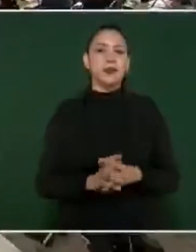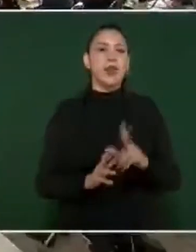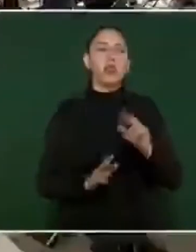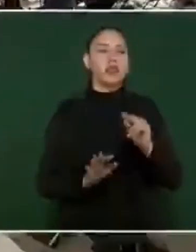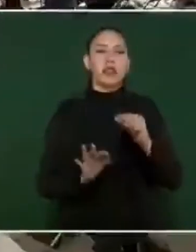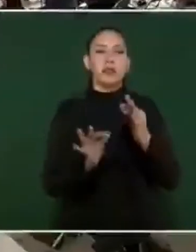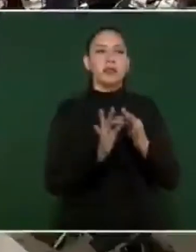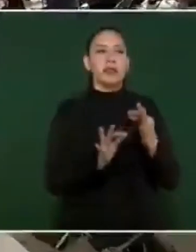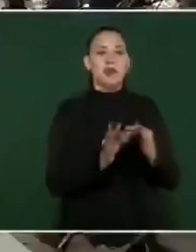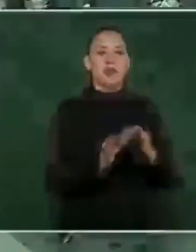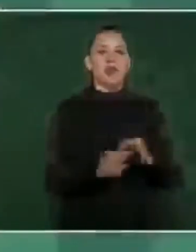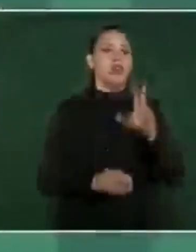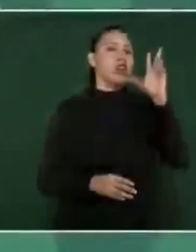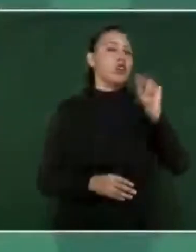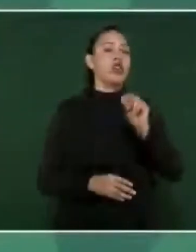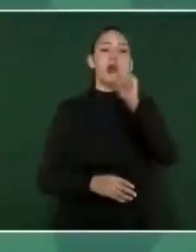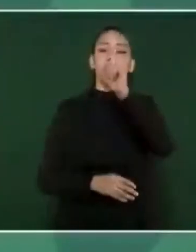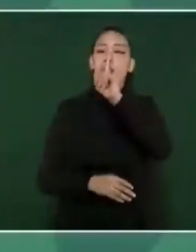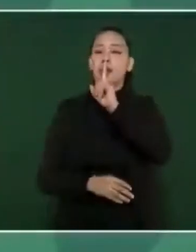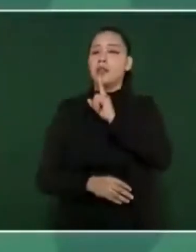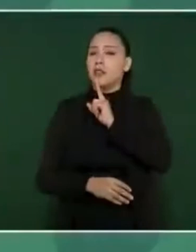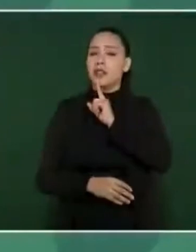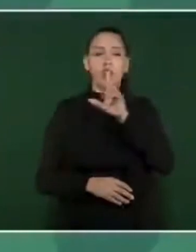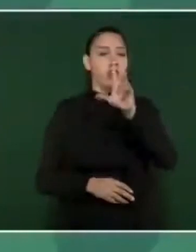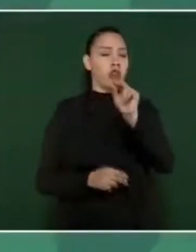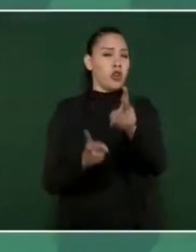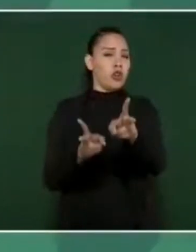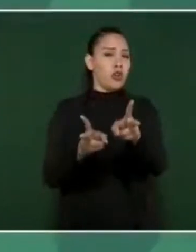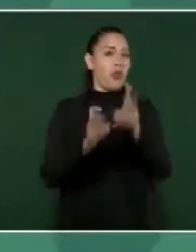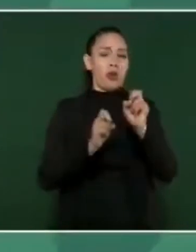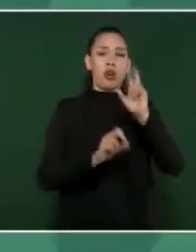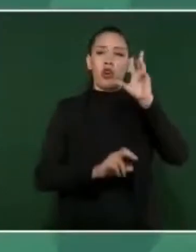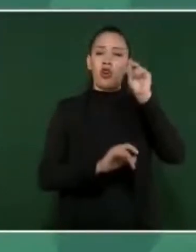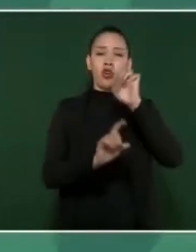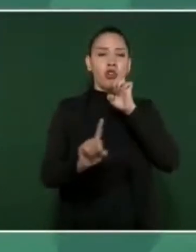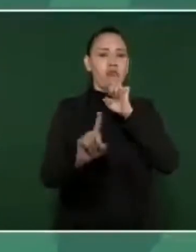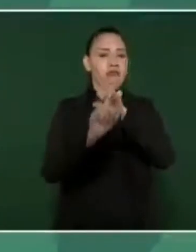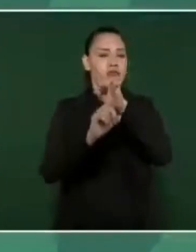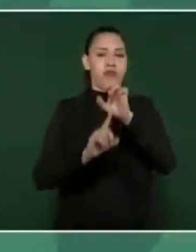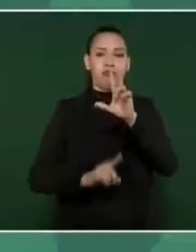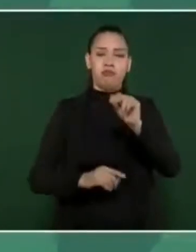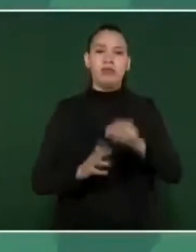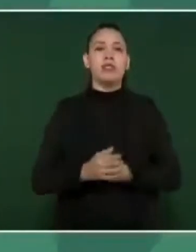y hay que ir a desayunar. Bueno, Dios a Dios.